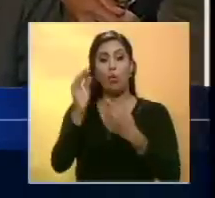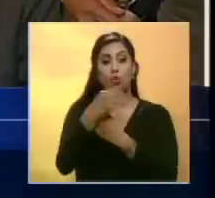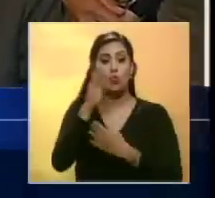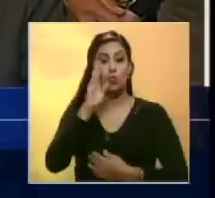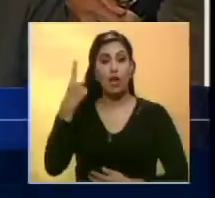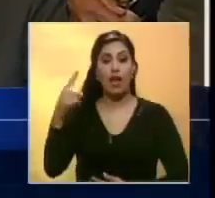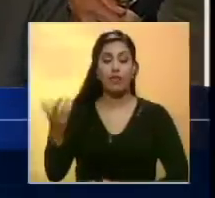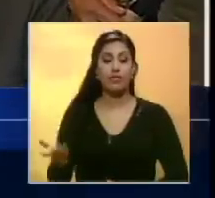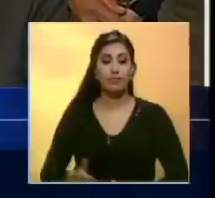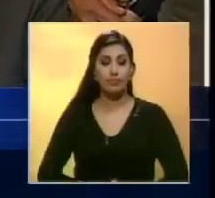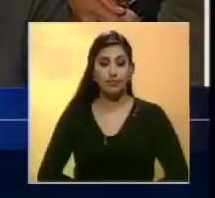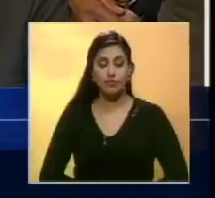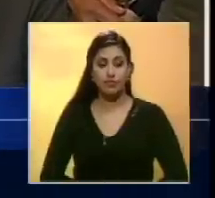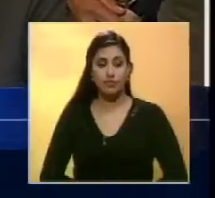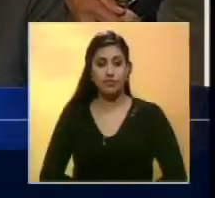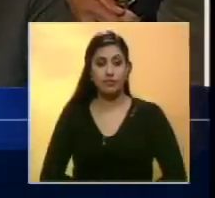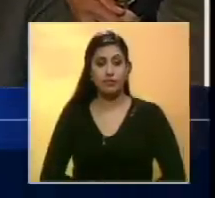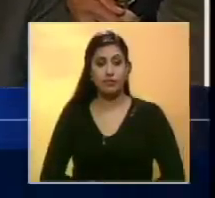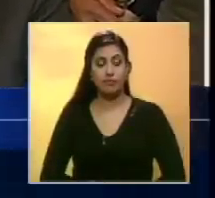revelar.